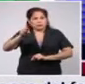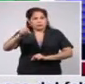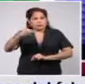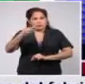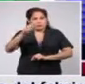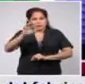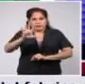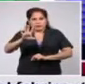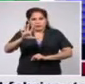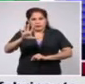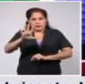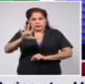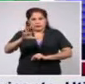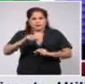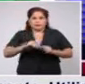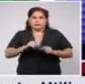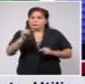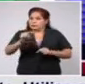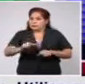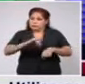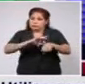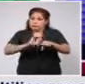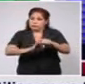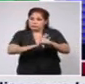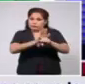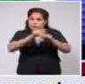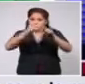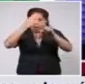103,5 tasa de incidencia de casos confirmados,